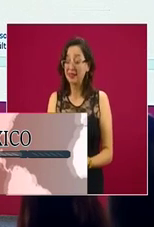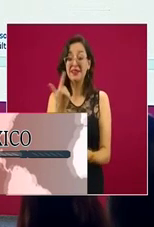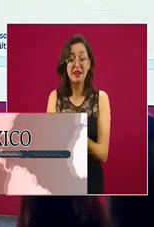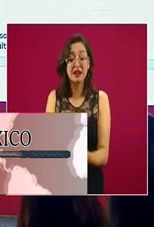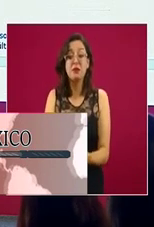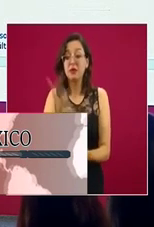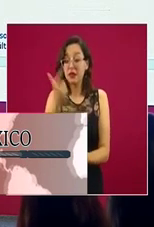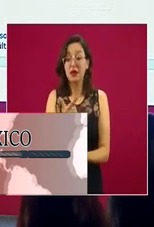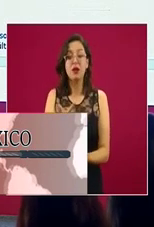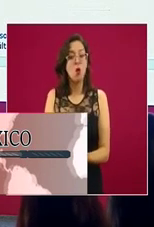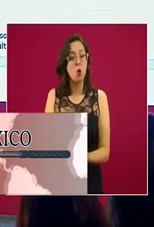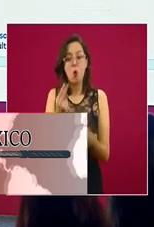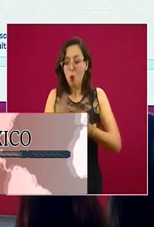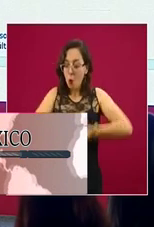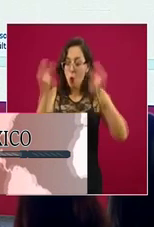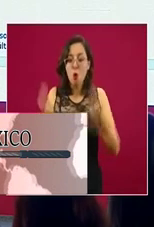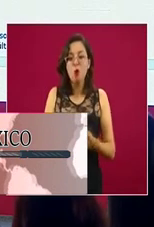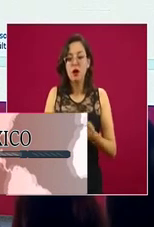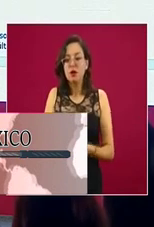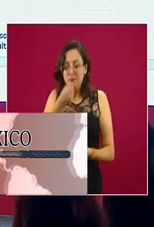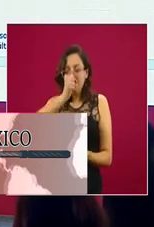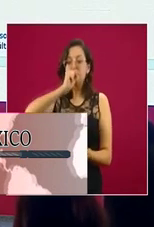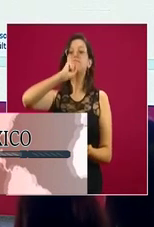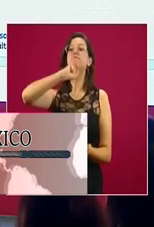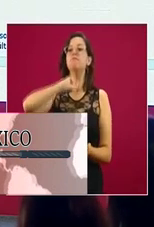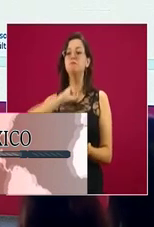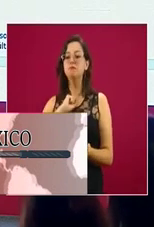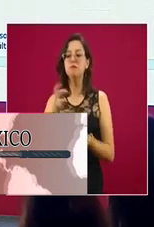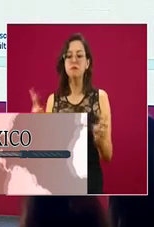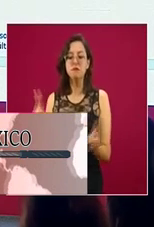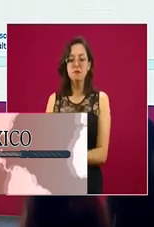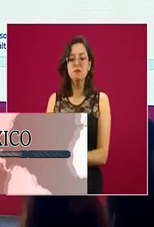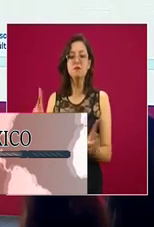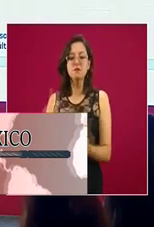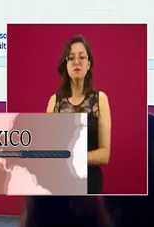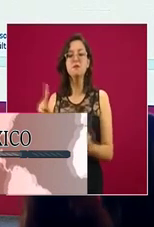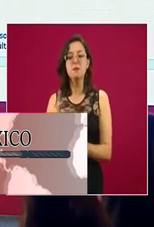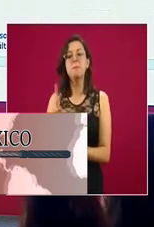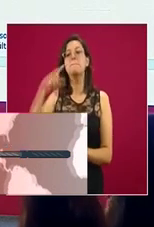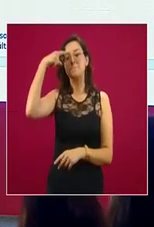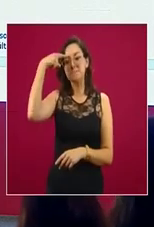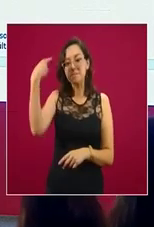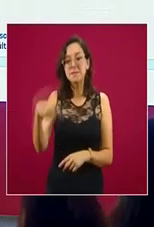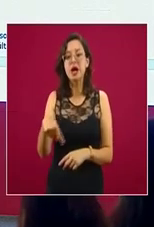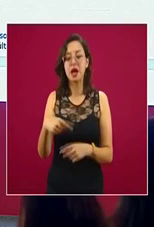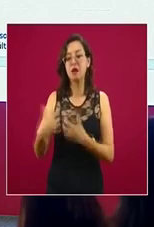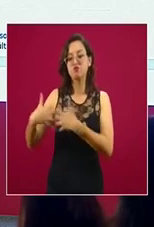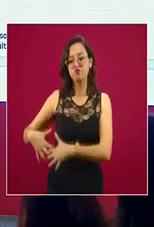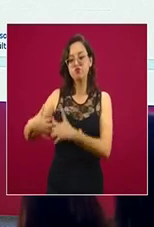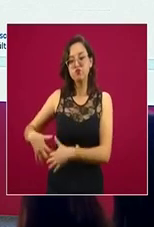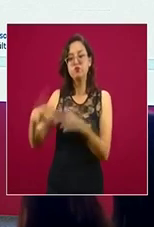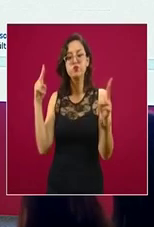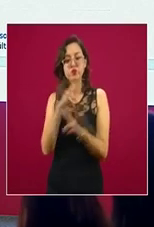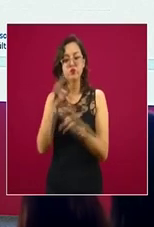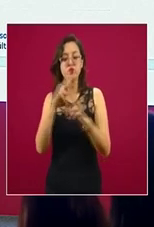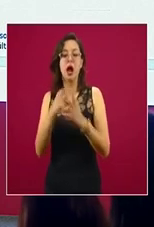y necesitar intubación para tener soporte de respiración artificial.